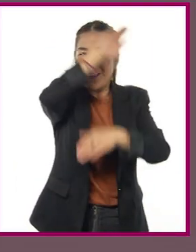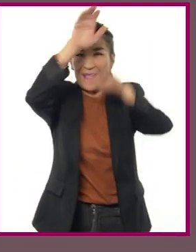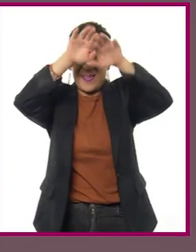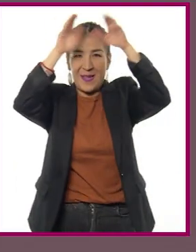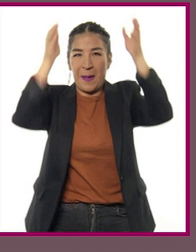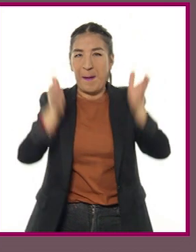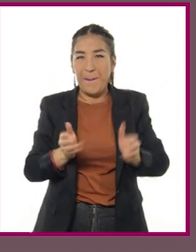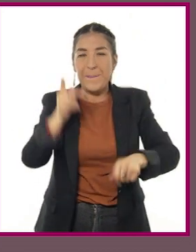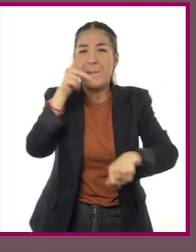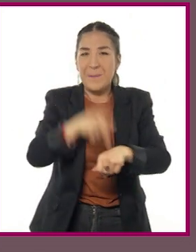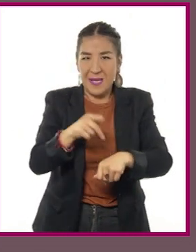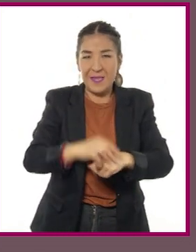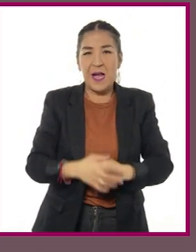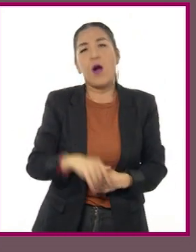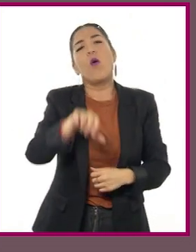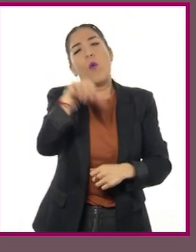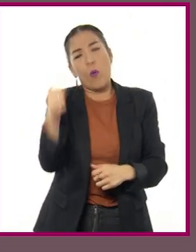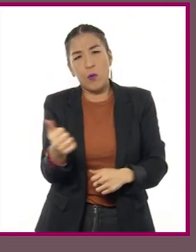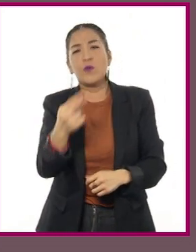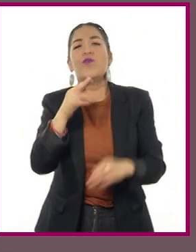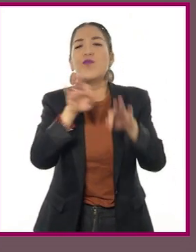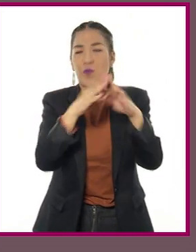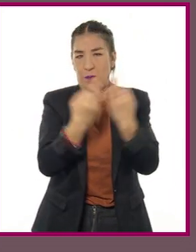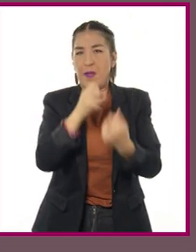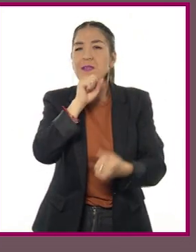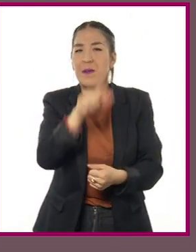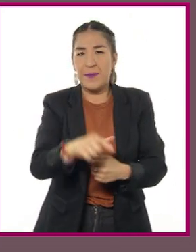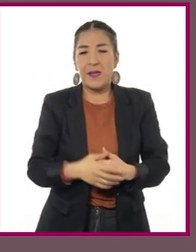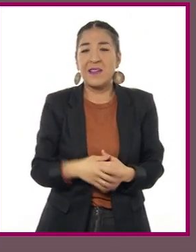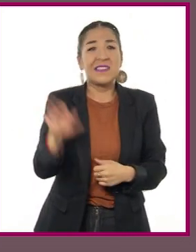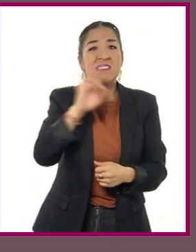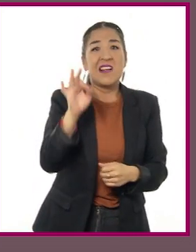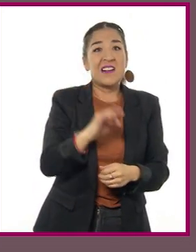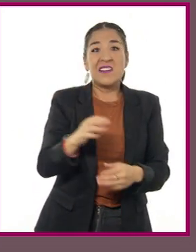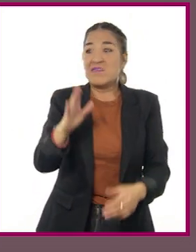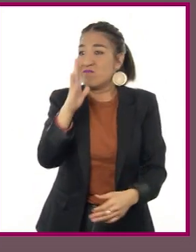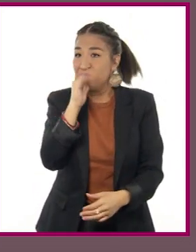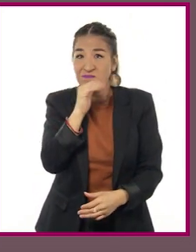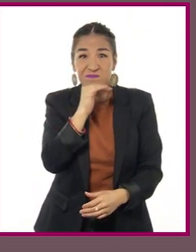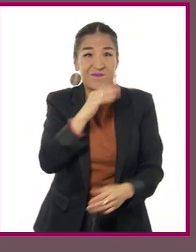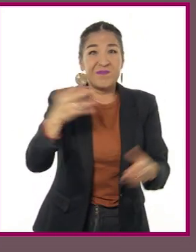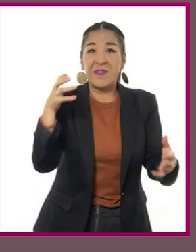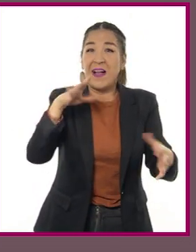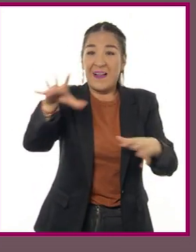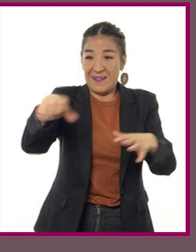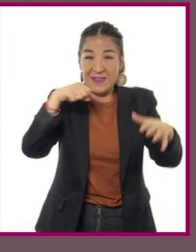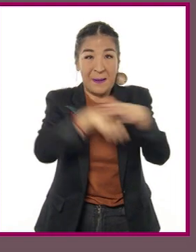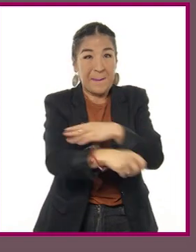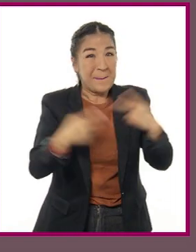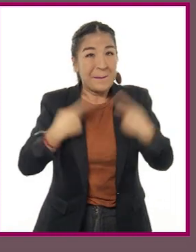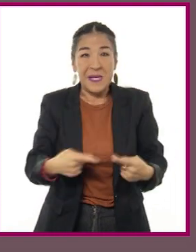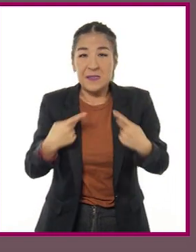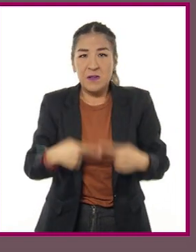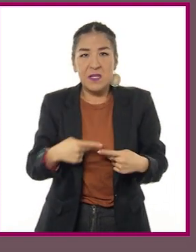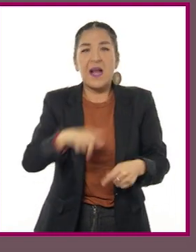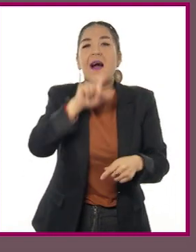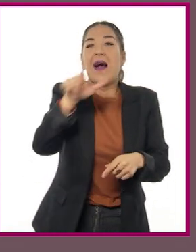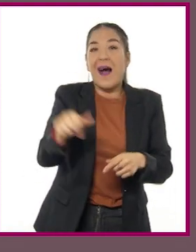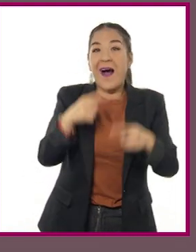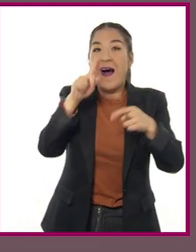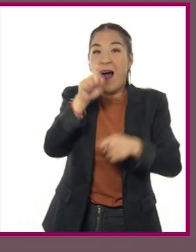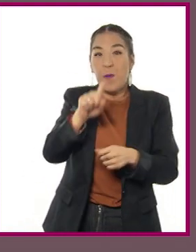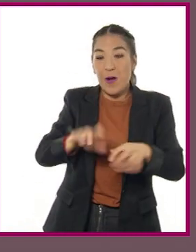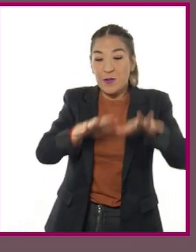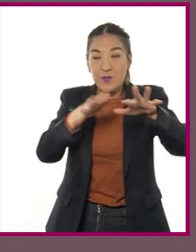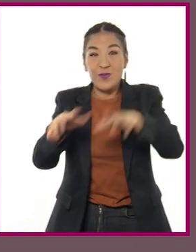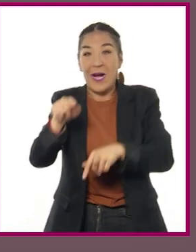de cazar. Cuando pasaba mucho tiempo sin poder atrapar una persona, salía a la orilla del agua y